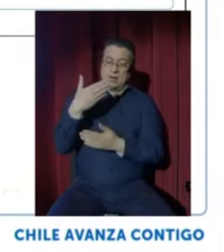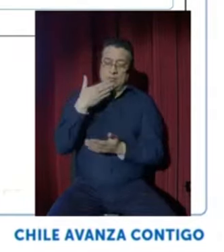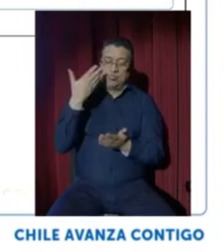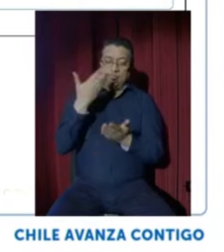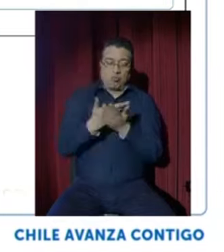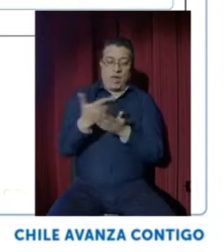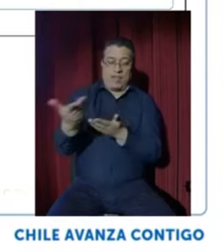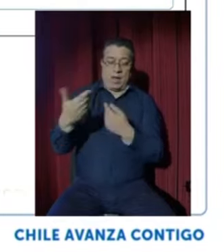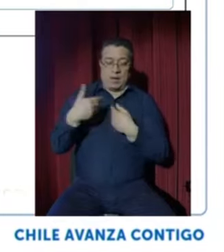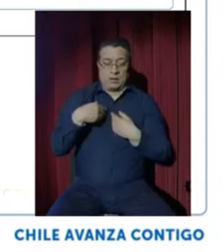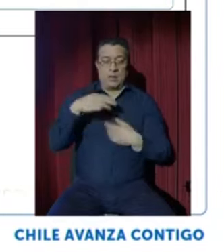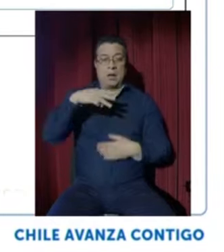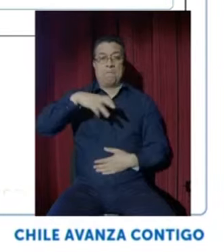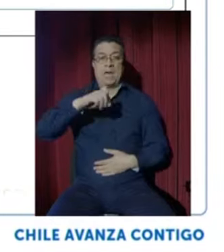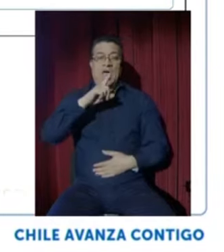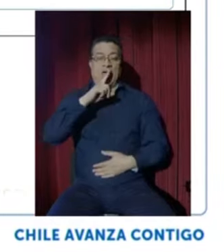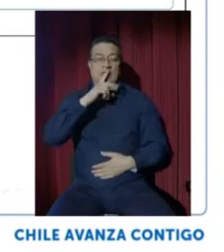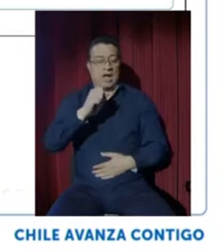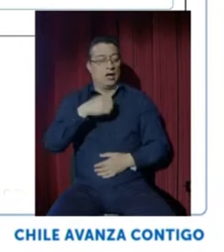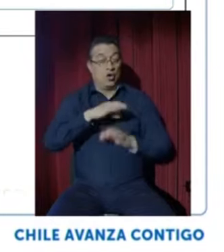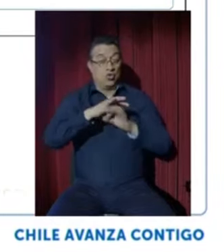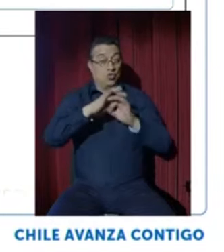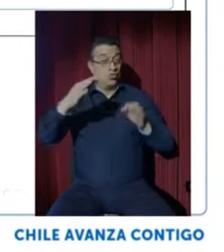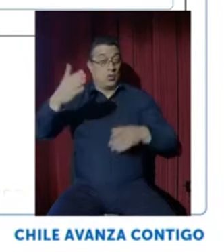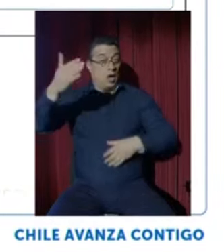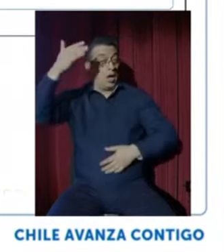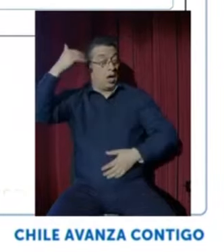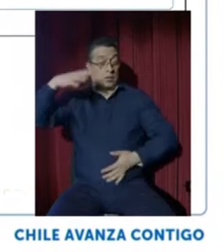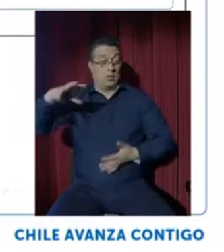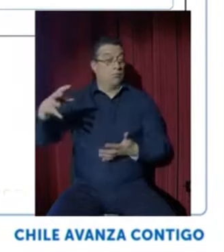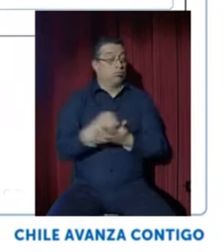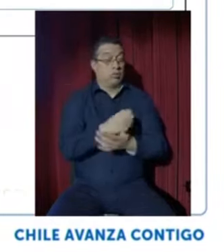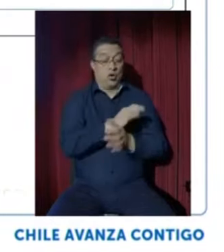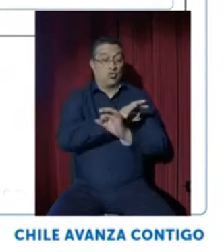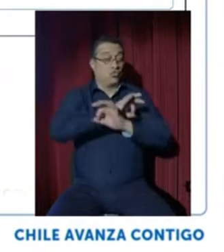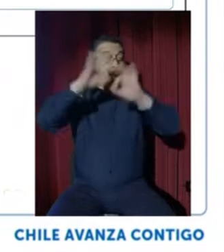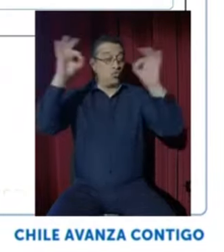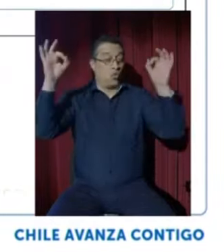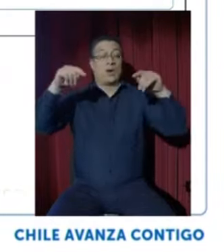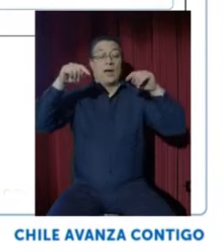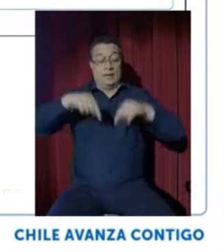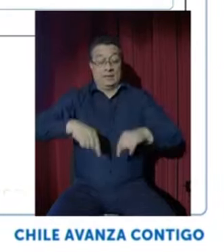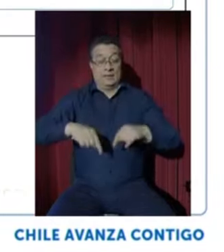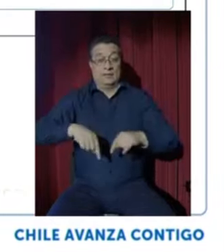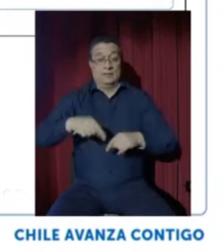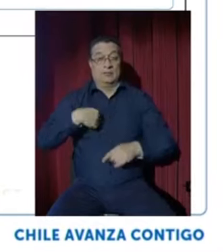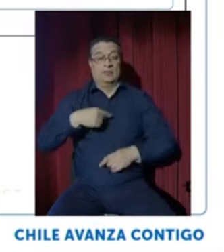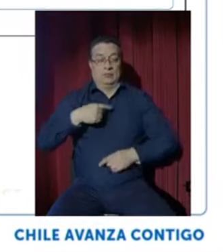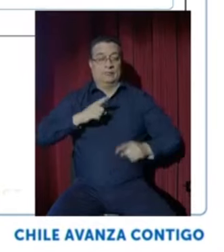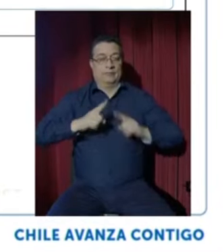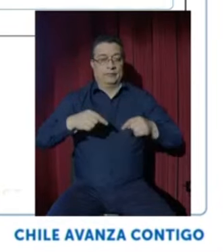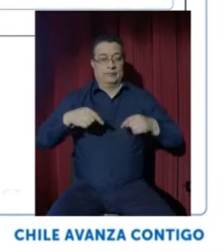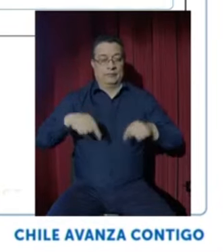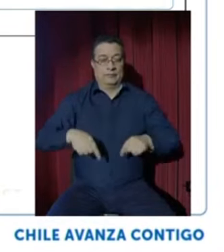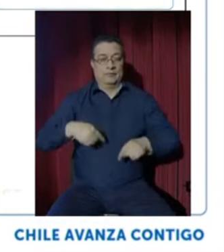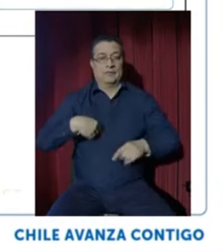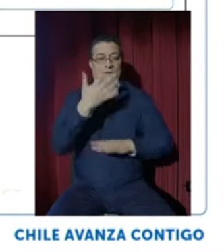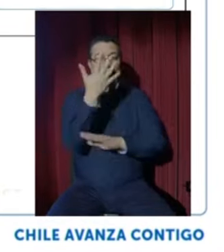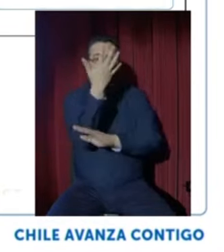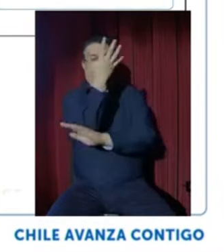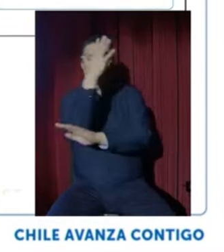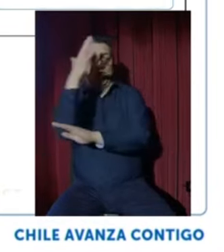metas este increíbles nunca antes vistas en el en el sector que me toca liderar que es el sector